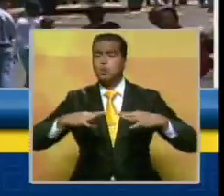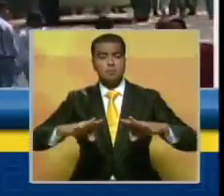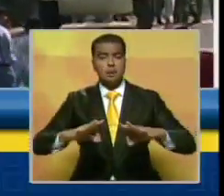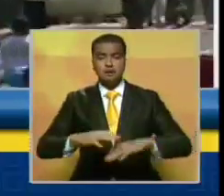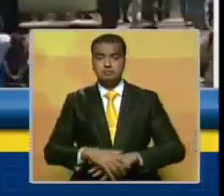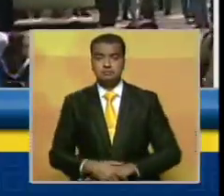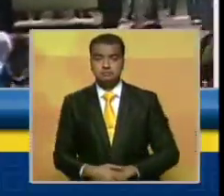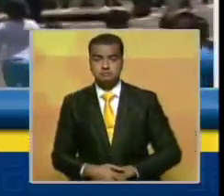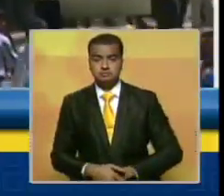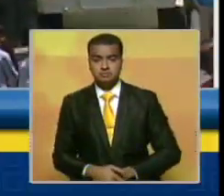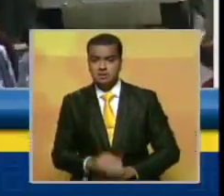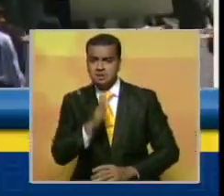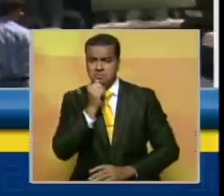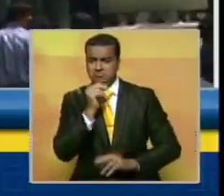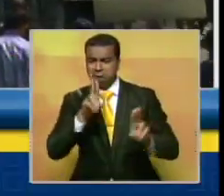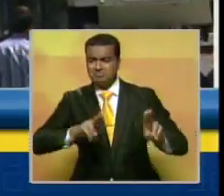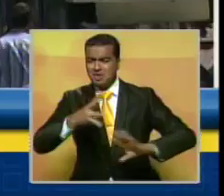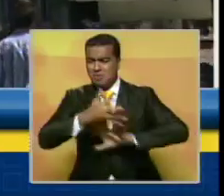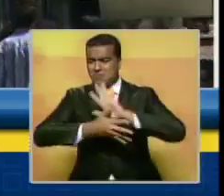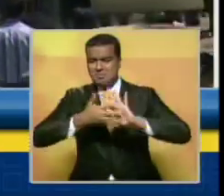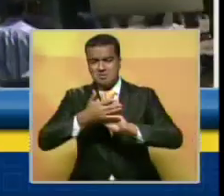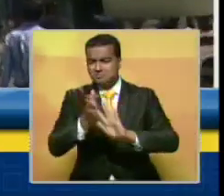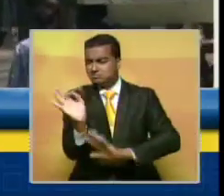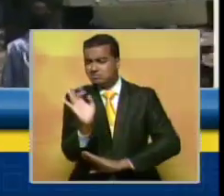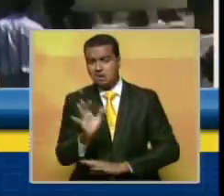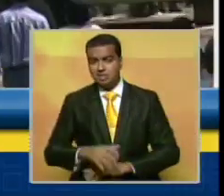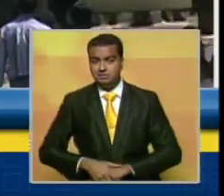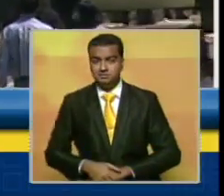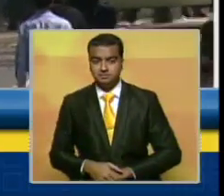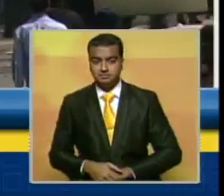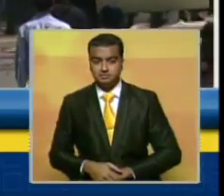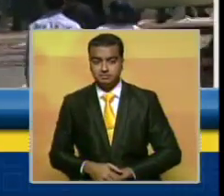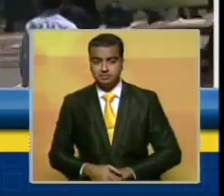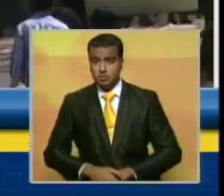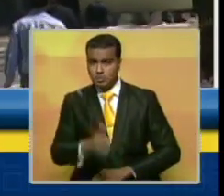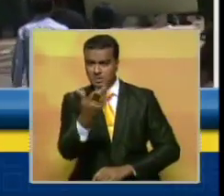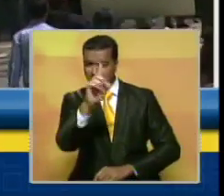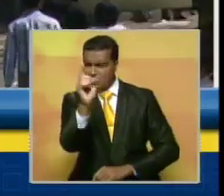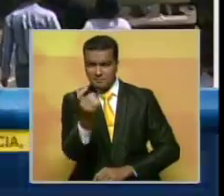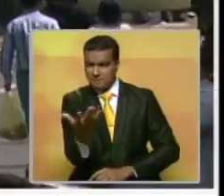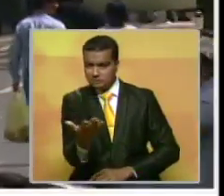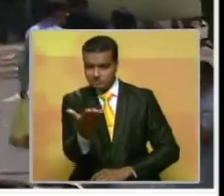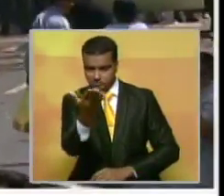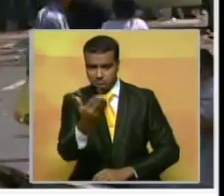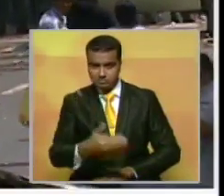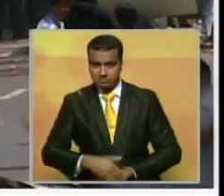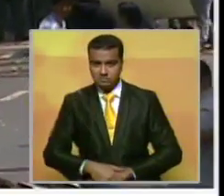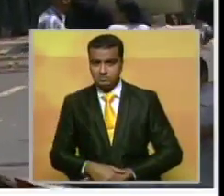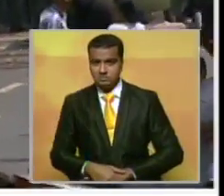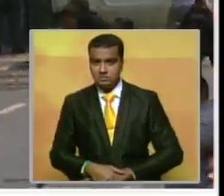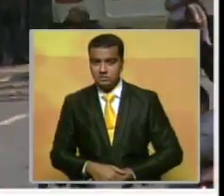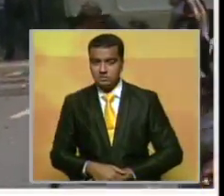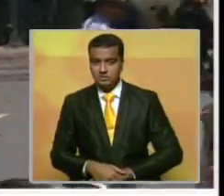manera pacífica, no ha habido ninguna eventualidad. No sé si ustedes tienen alguna pregunta que quieran hacerme en el estudio.